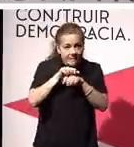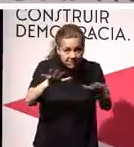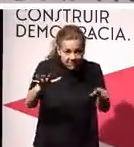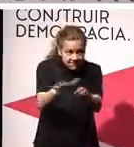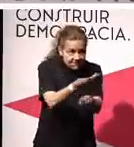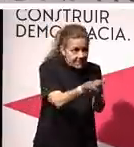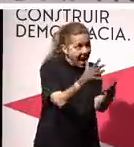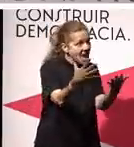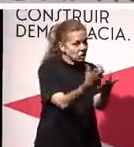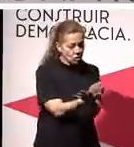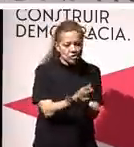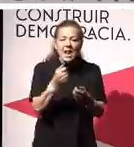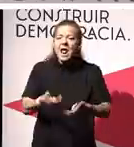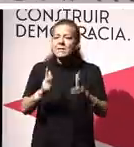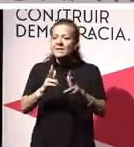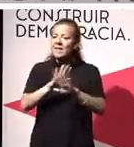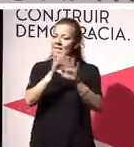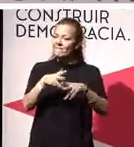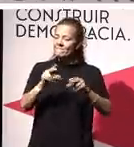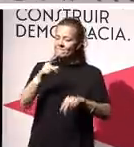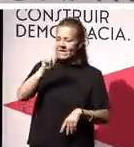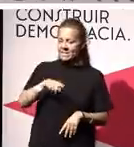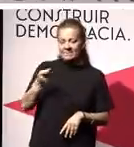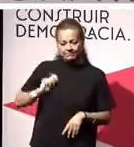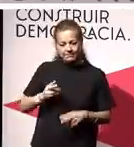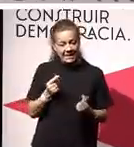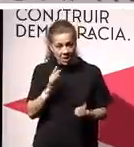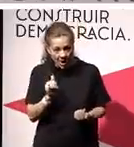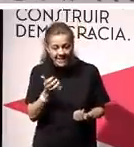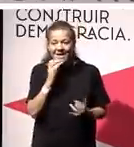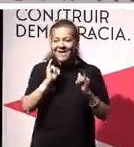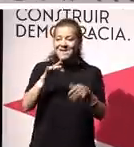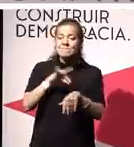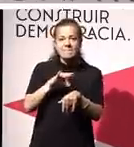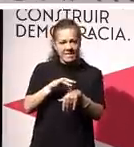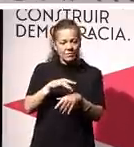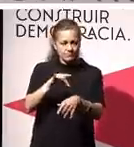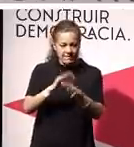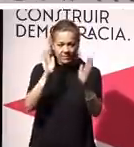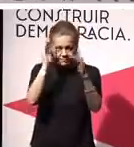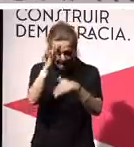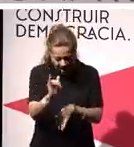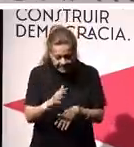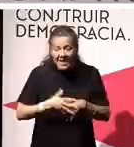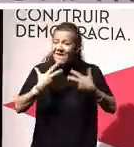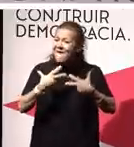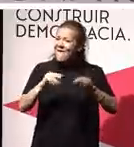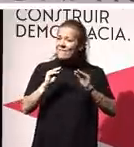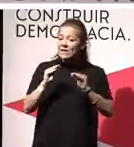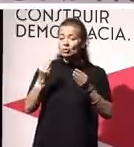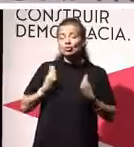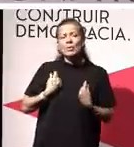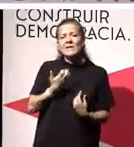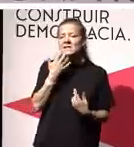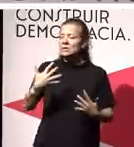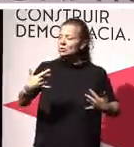todas. La libertad de llegar a fin de mes, de que te atienda el médico cuando estás enfermo, de poner fin a tu vida cuando el sufrimiento